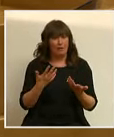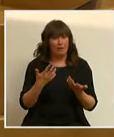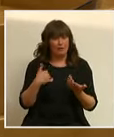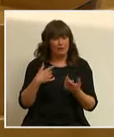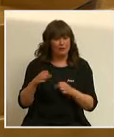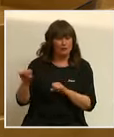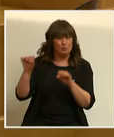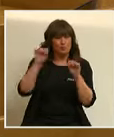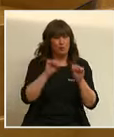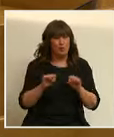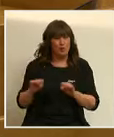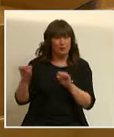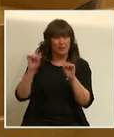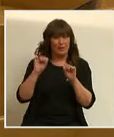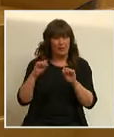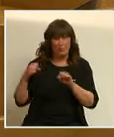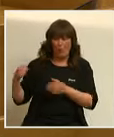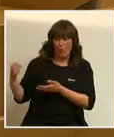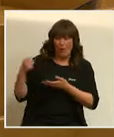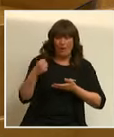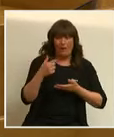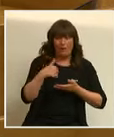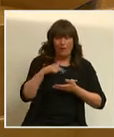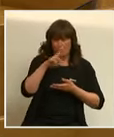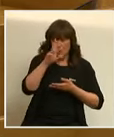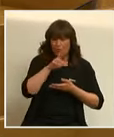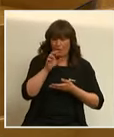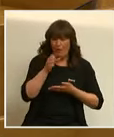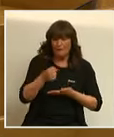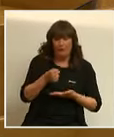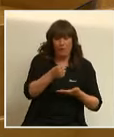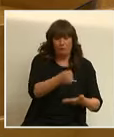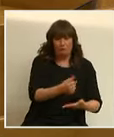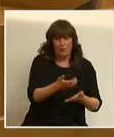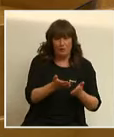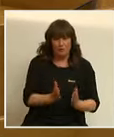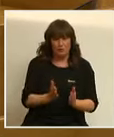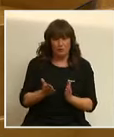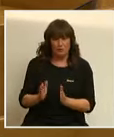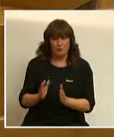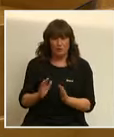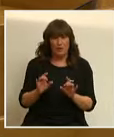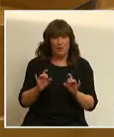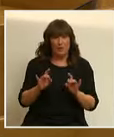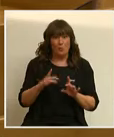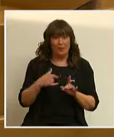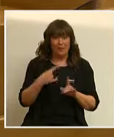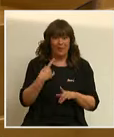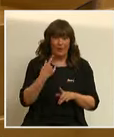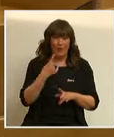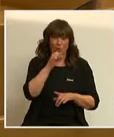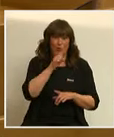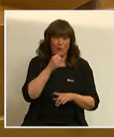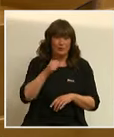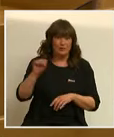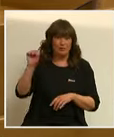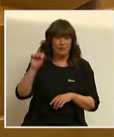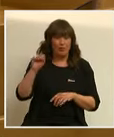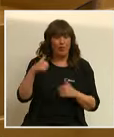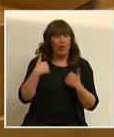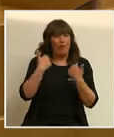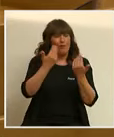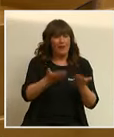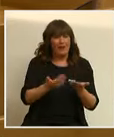como legado de nuestros padres para ser legado a nuestros hijos. Y como dice nuestro himno, ofrenar nobles glorias a